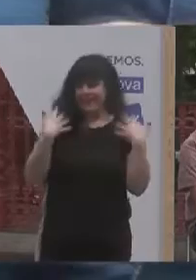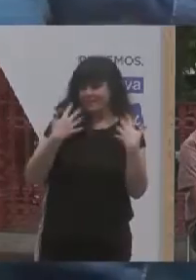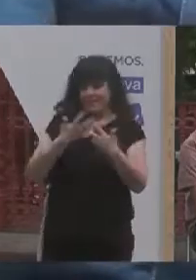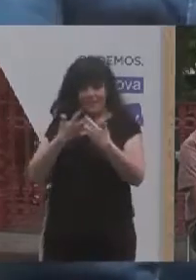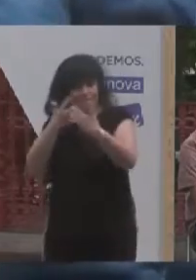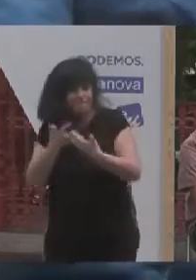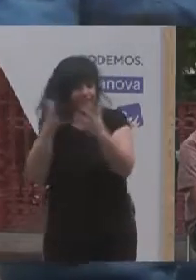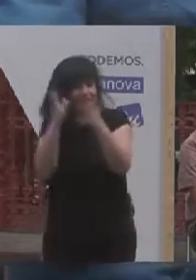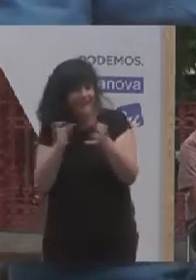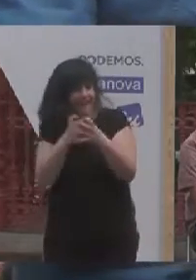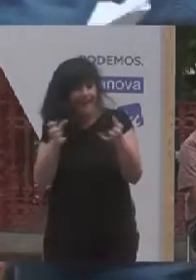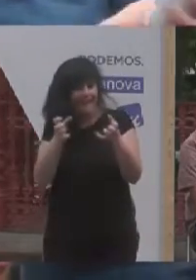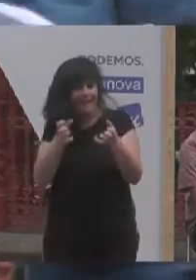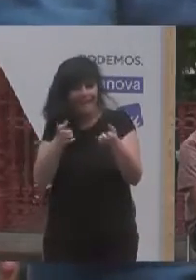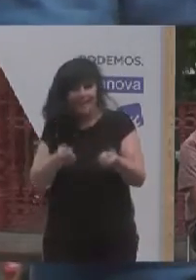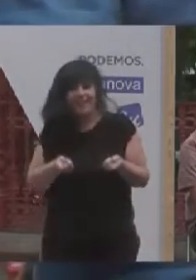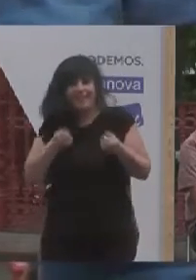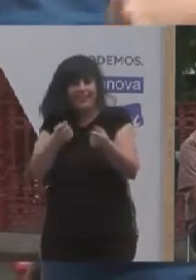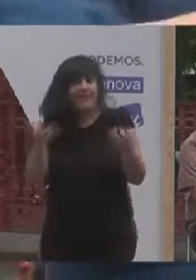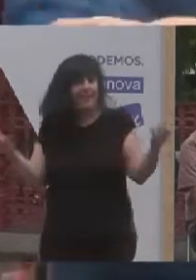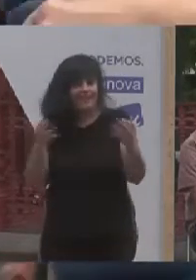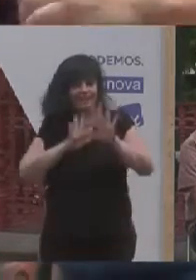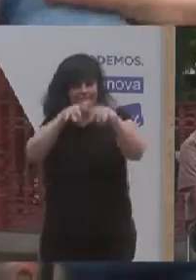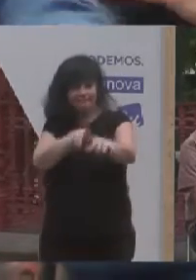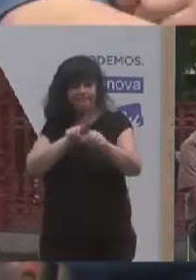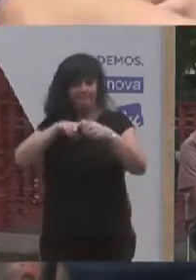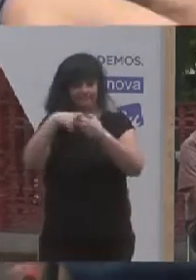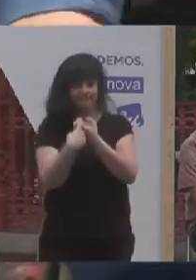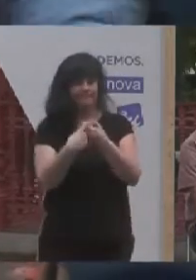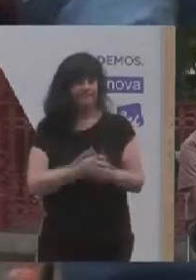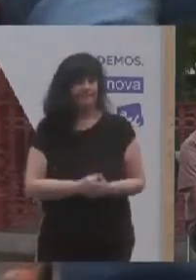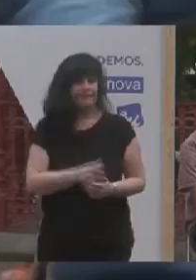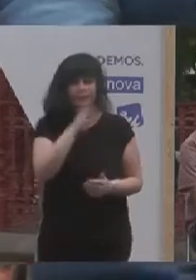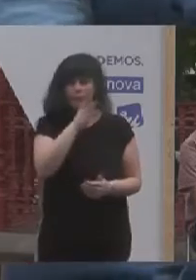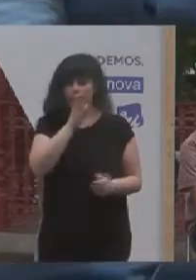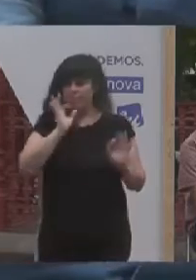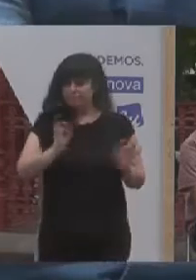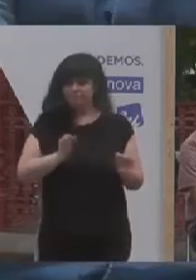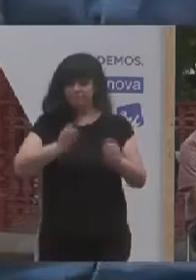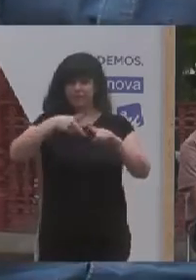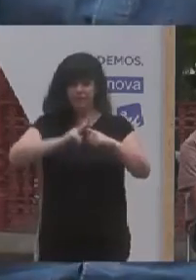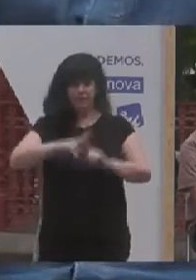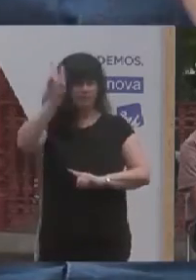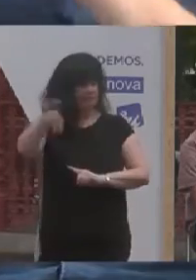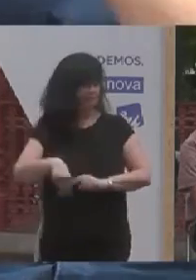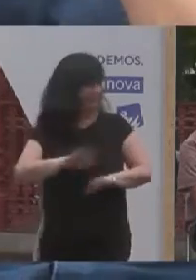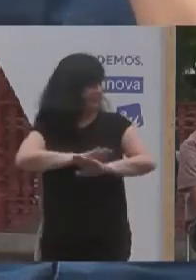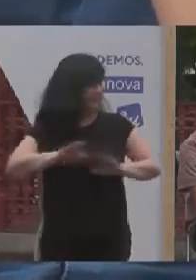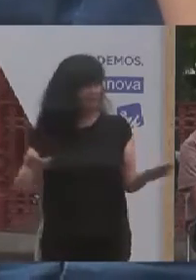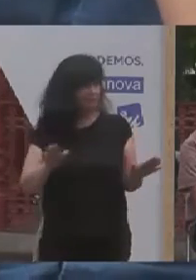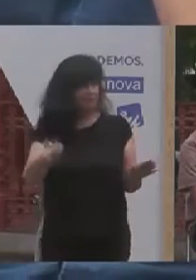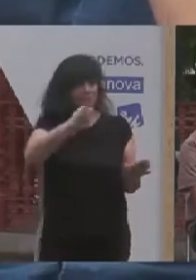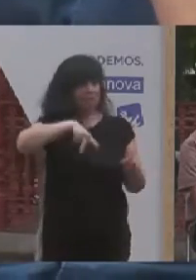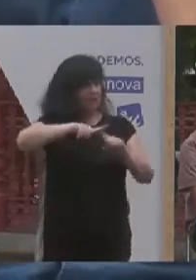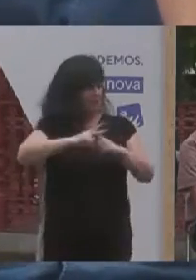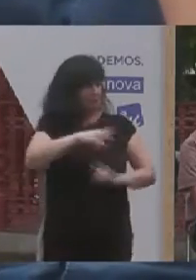combativa a participar nesto que En Marea, que xa non lo contaron, que é unha ferramenta. Nada máis, non queremos ser outra